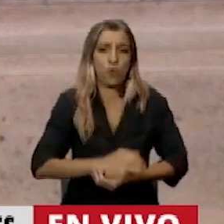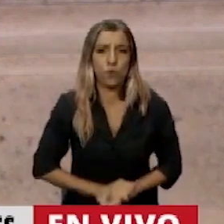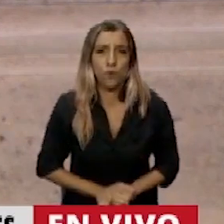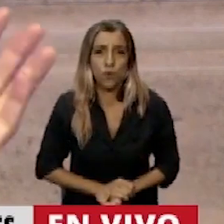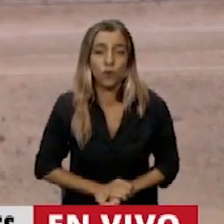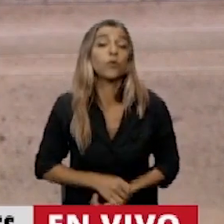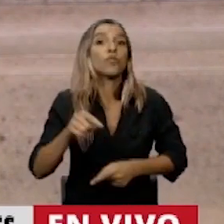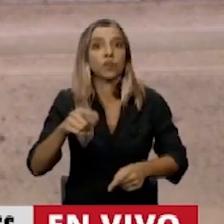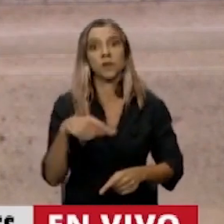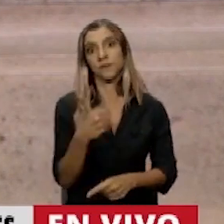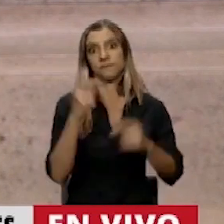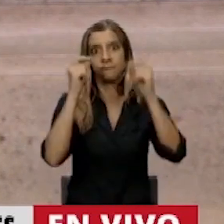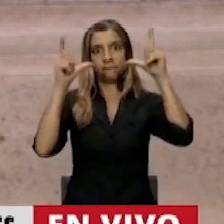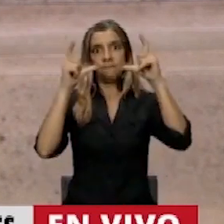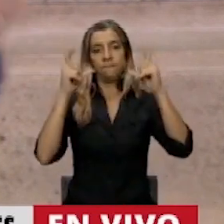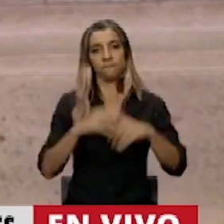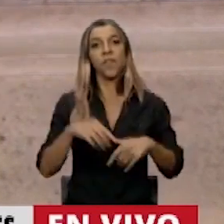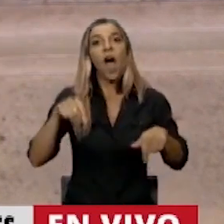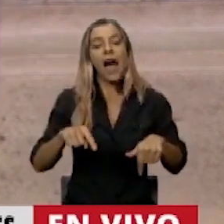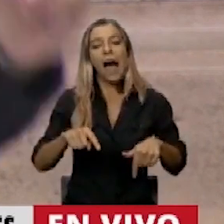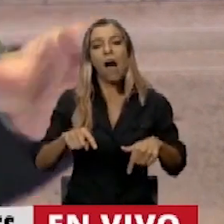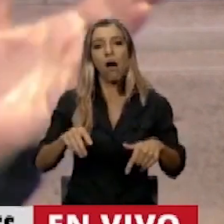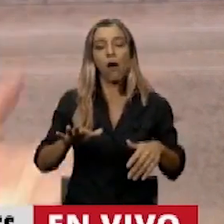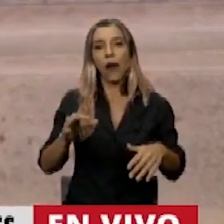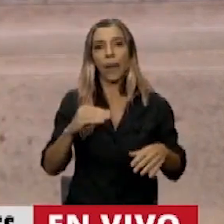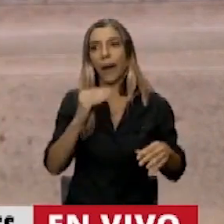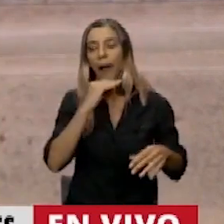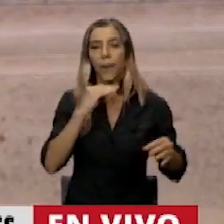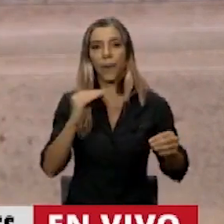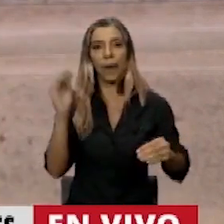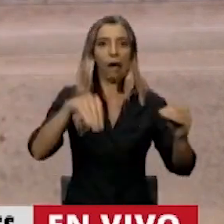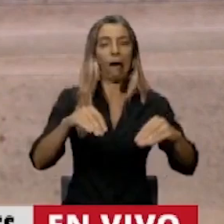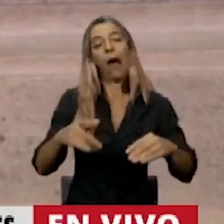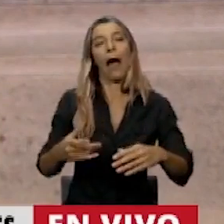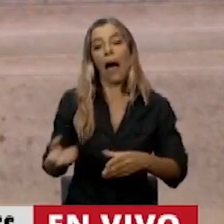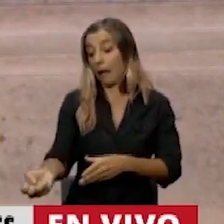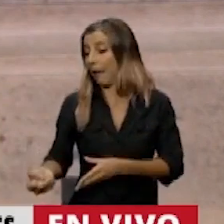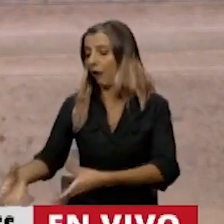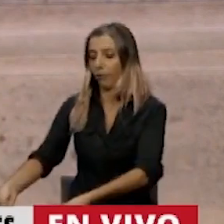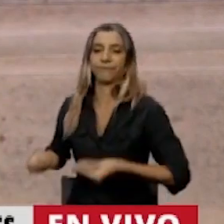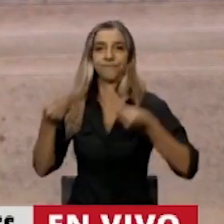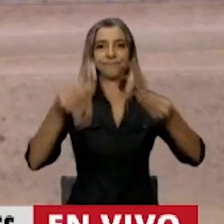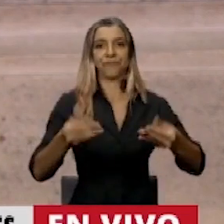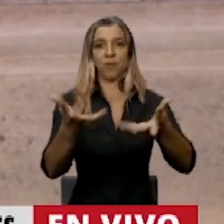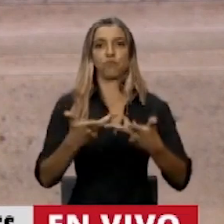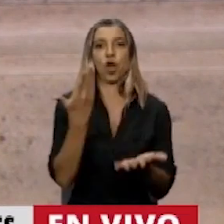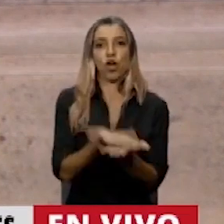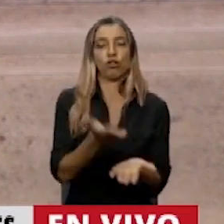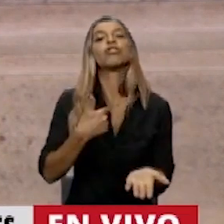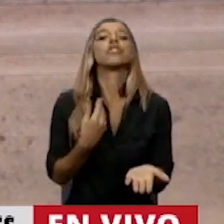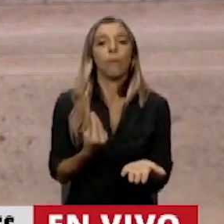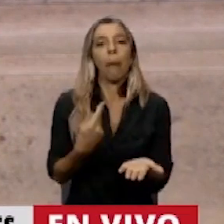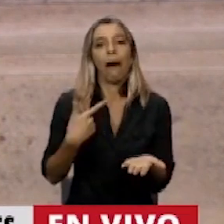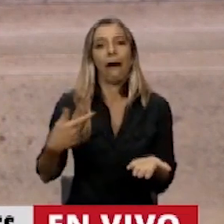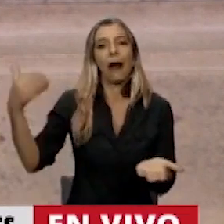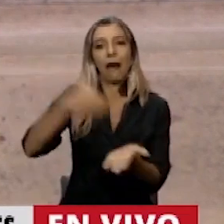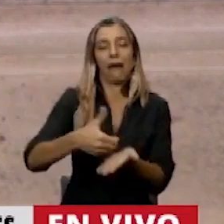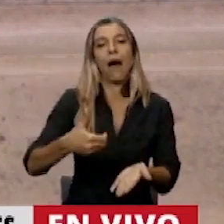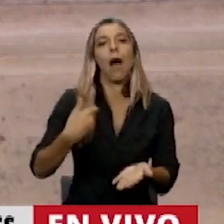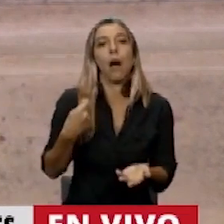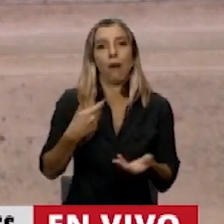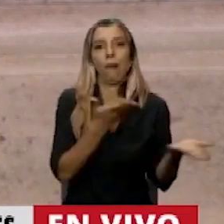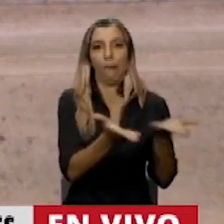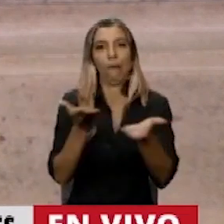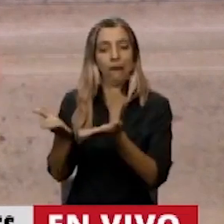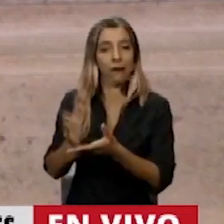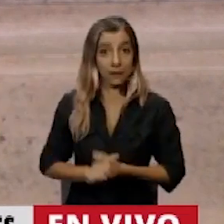Bueno, hay que armar la maniobra distractiva. Entonces sacamos del cajón el proyecto de aporte solidario. Y es más, también